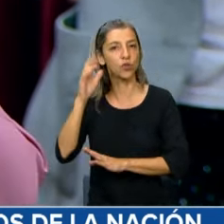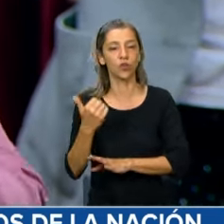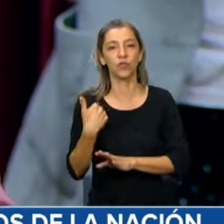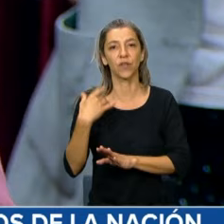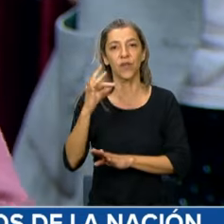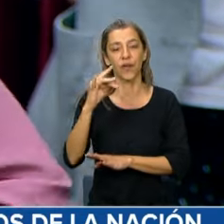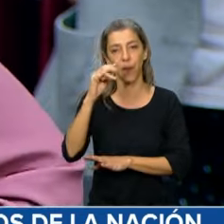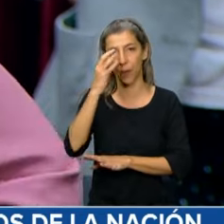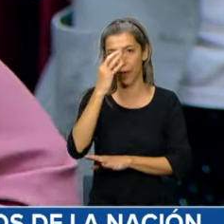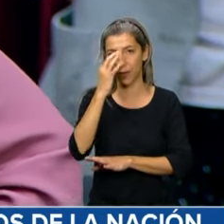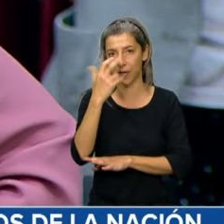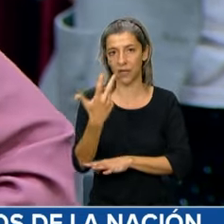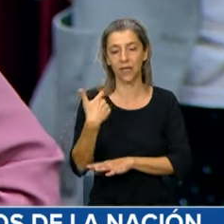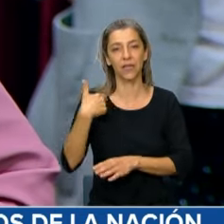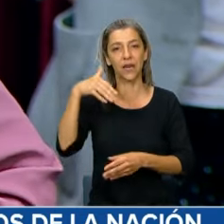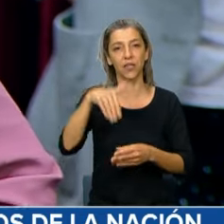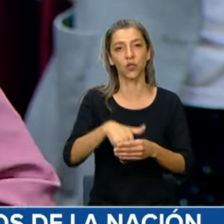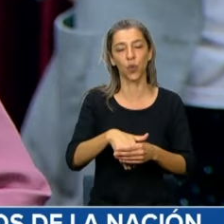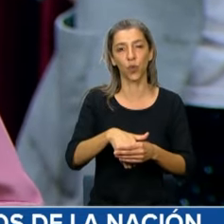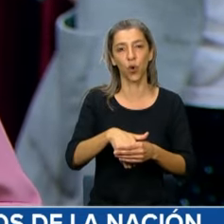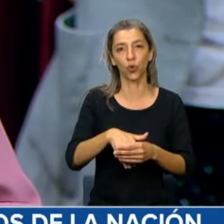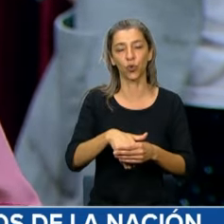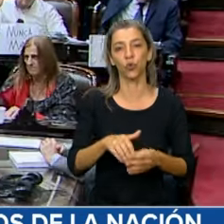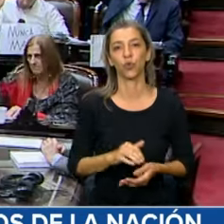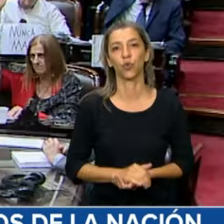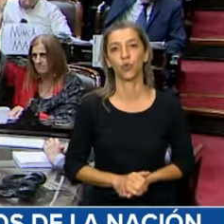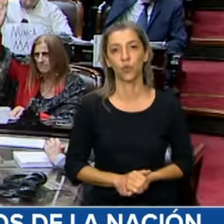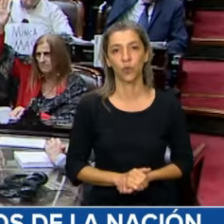2023 sírvanse marcar su